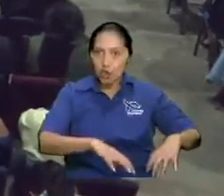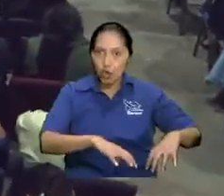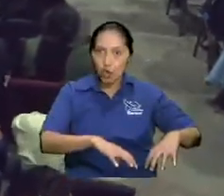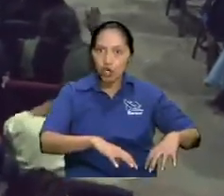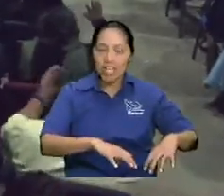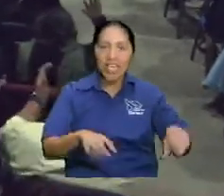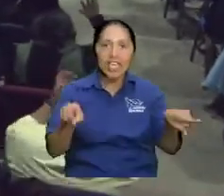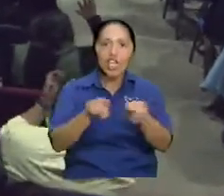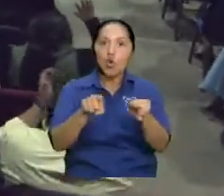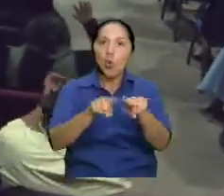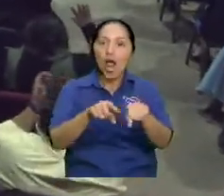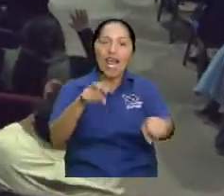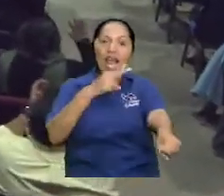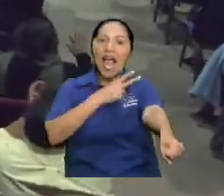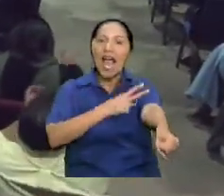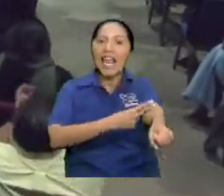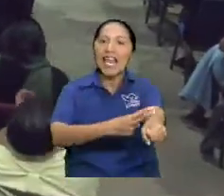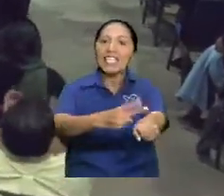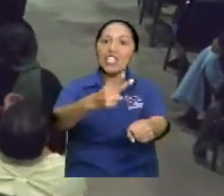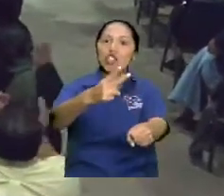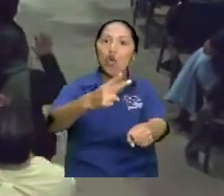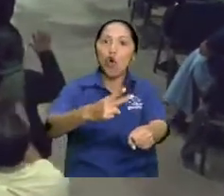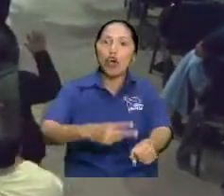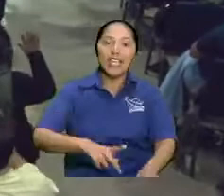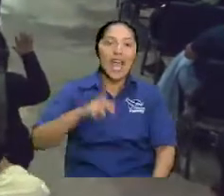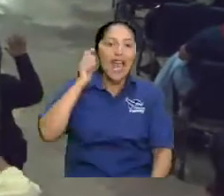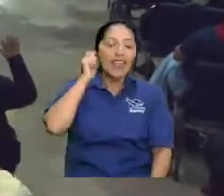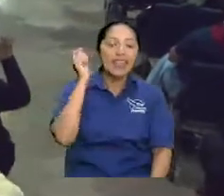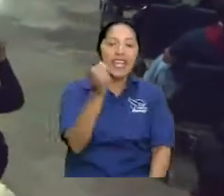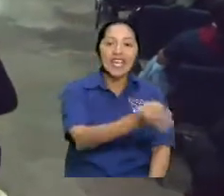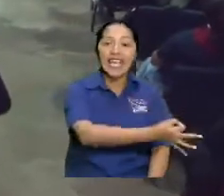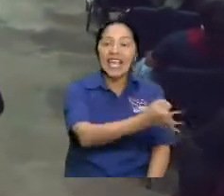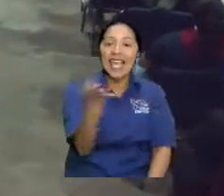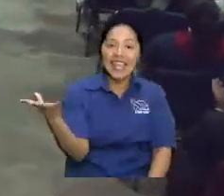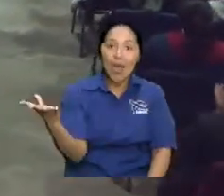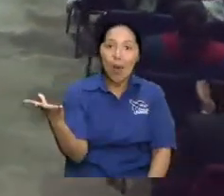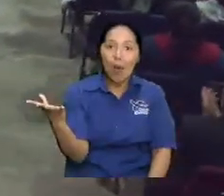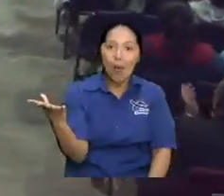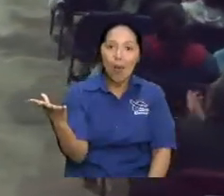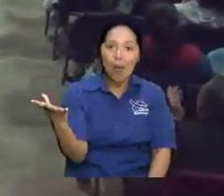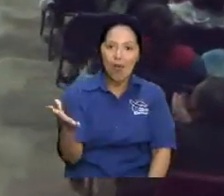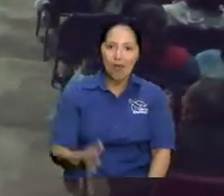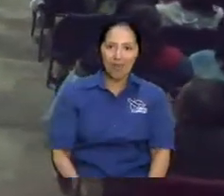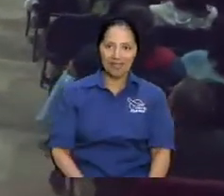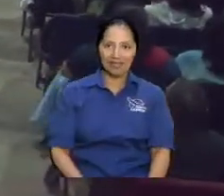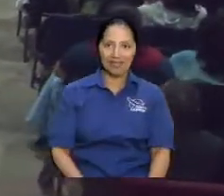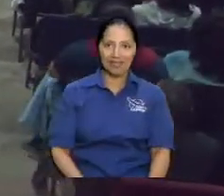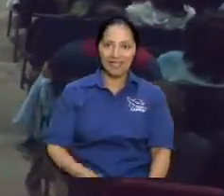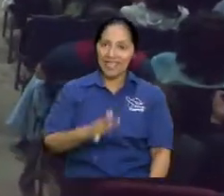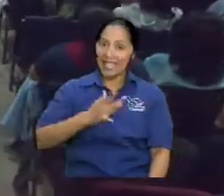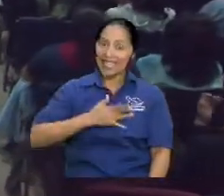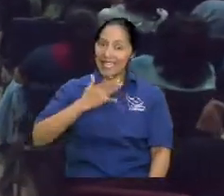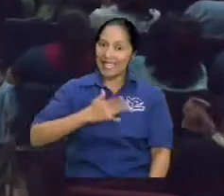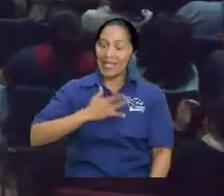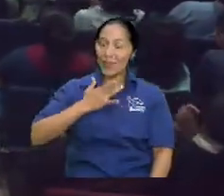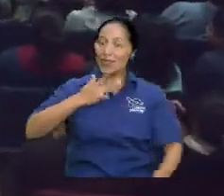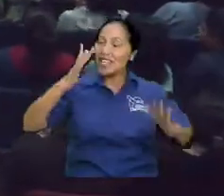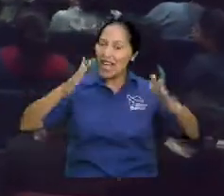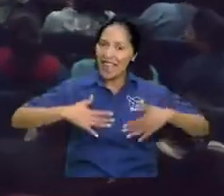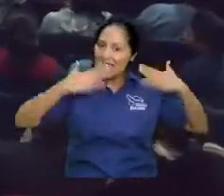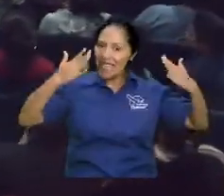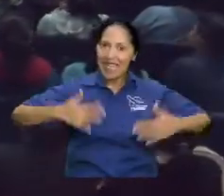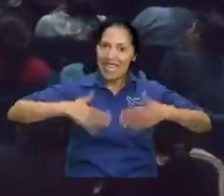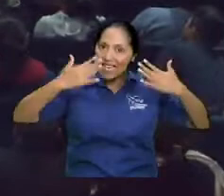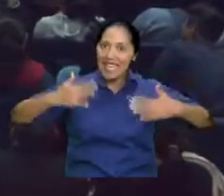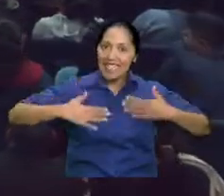Aleluya, aplauso al rey, hombre. Es que, ¿sabe por qué? ¿Sabe por qué no se me emocionó mucho? Porque pocos se recuerdan.